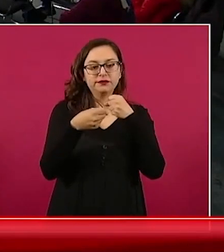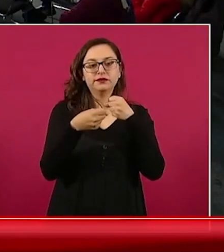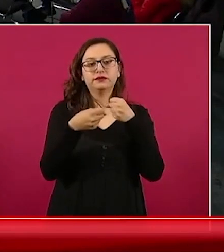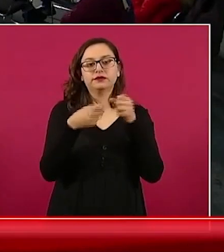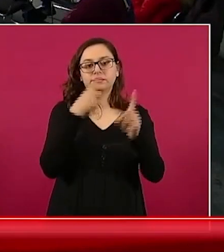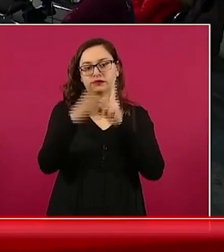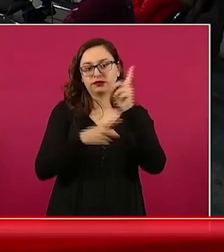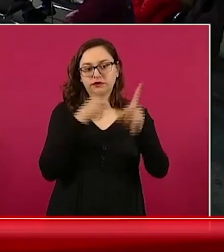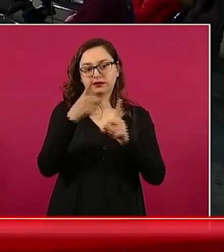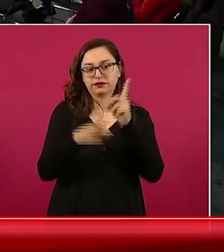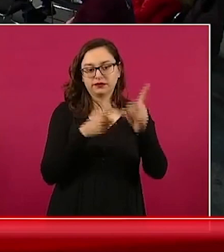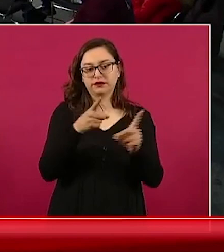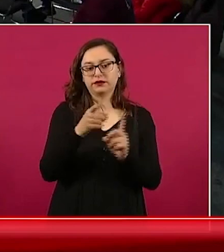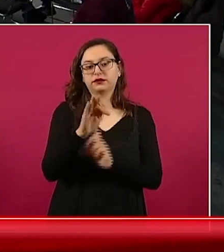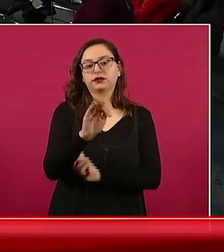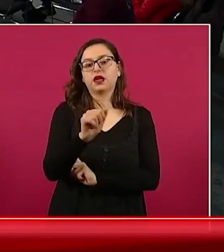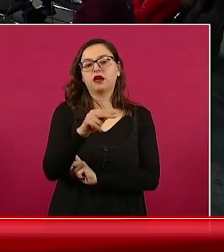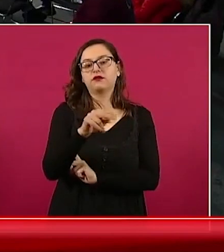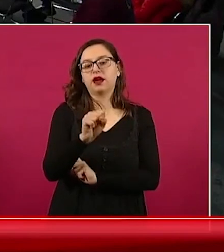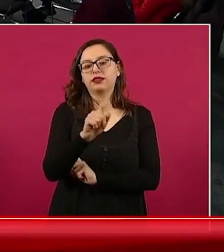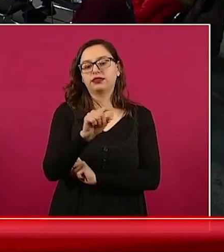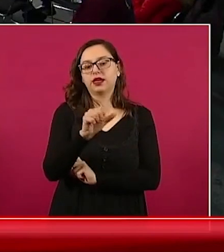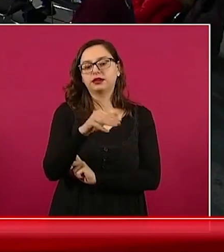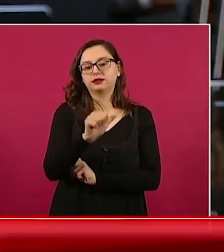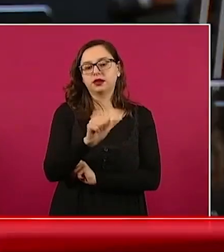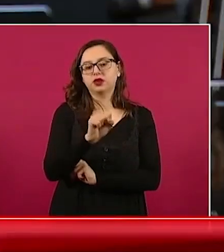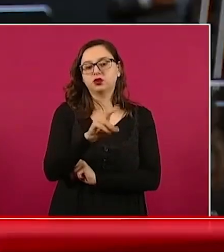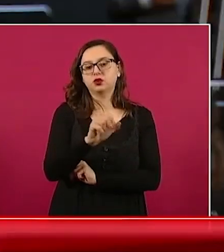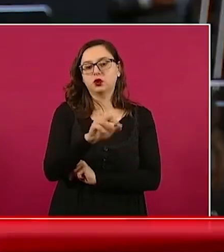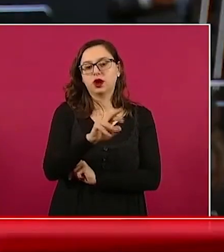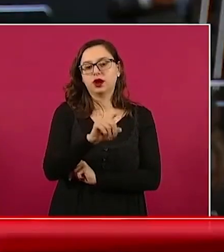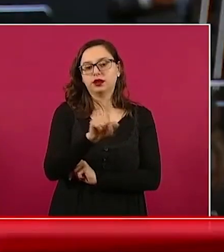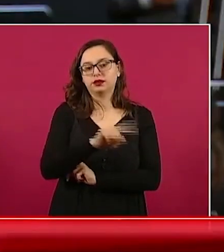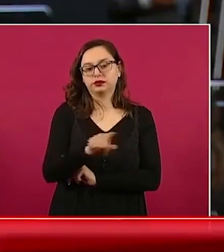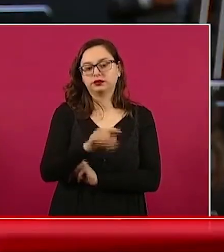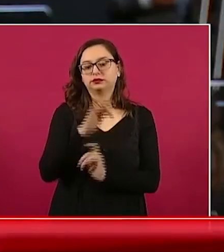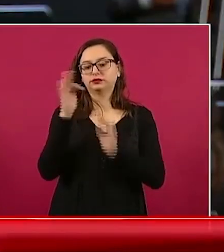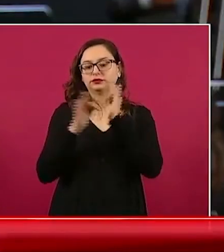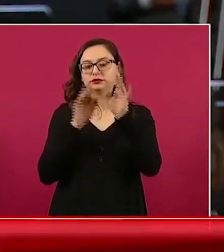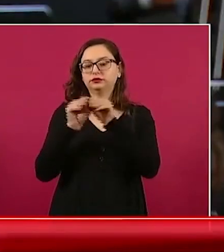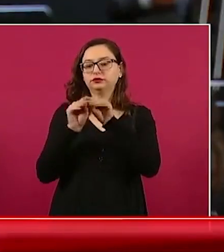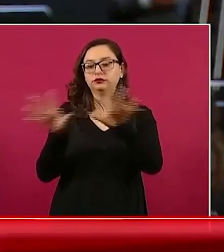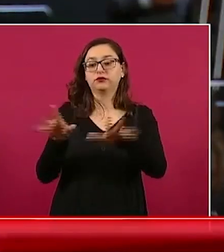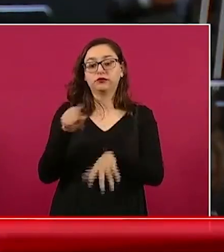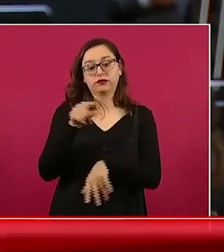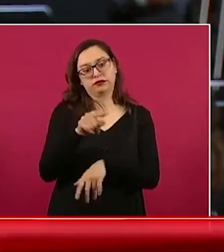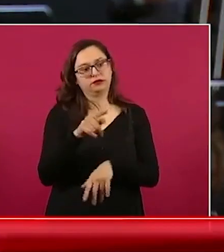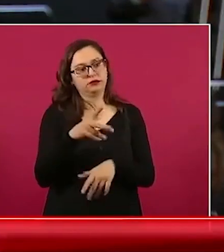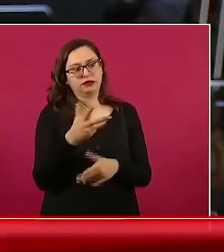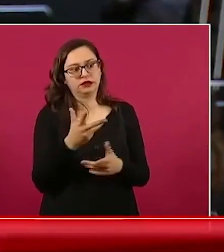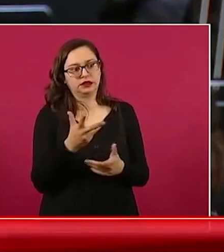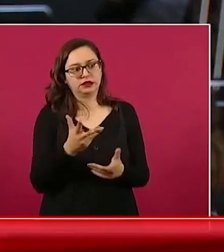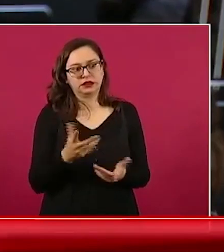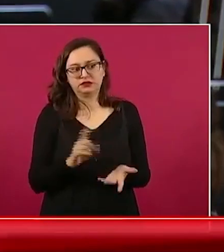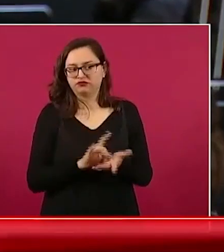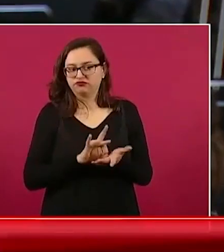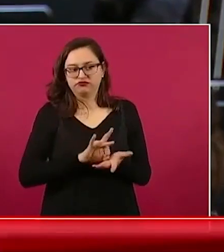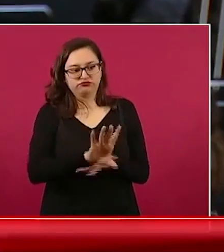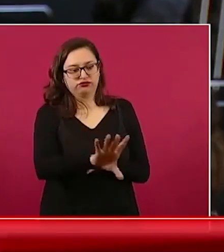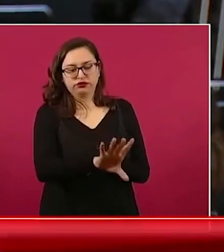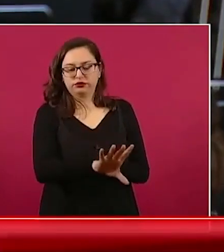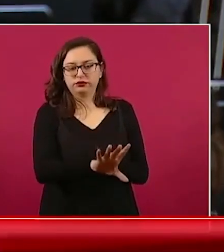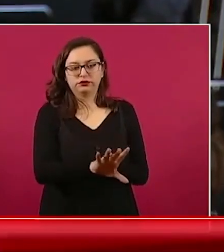Suárez, documento y reportaje que le valió la censura en el diario Récord y que su salida del diario